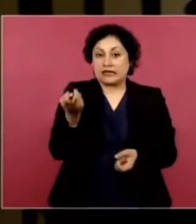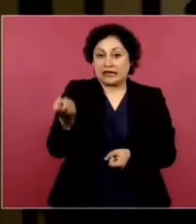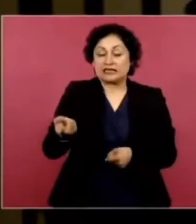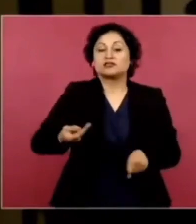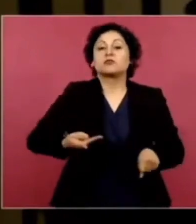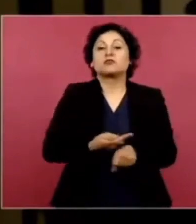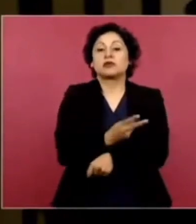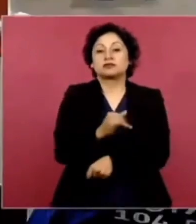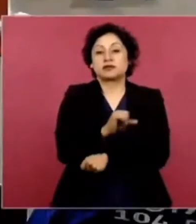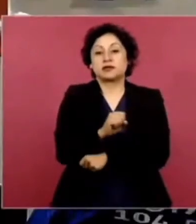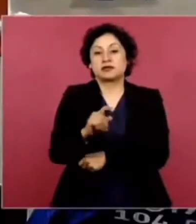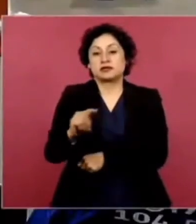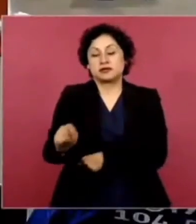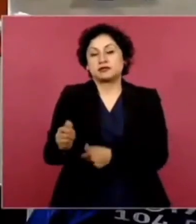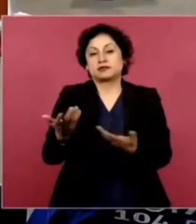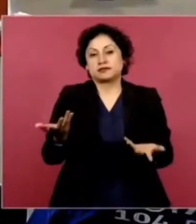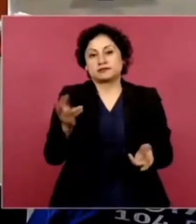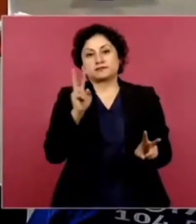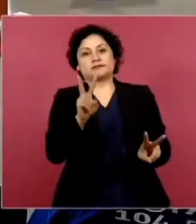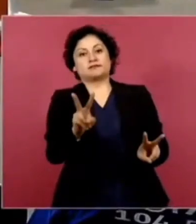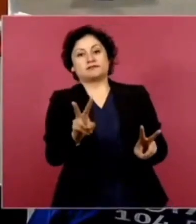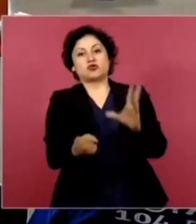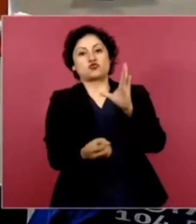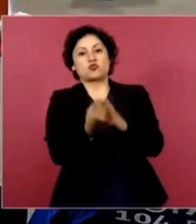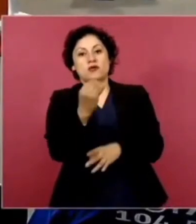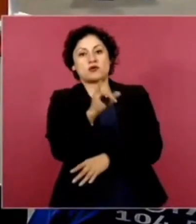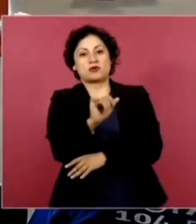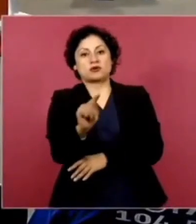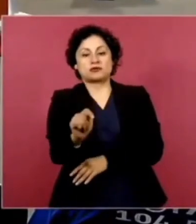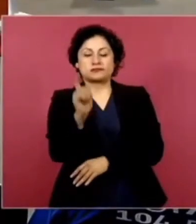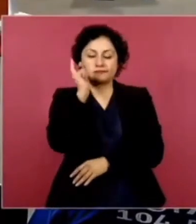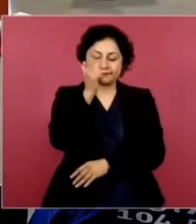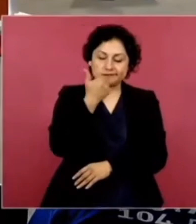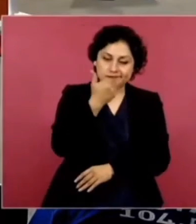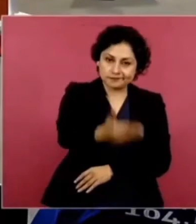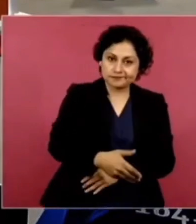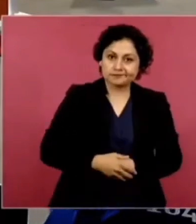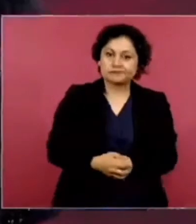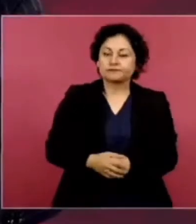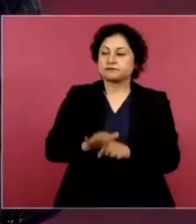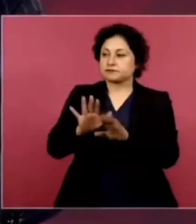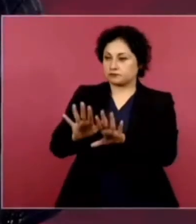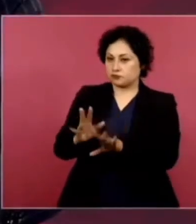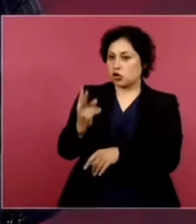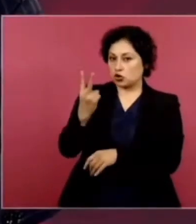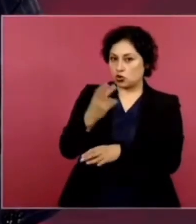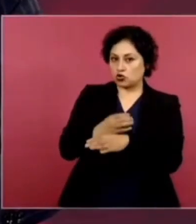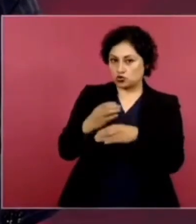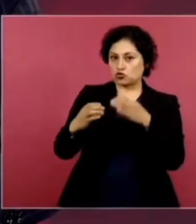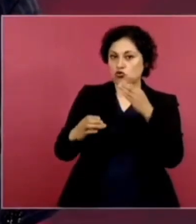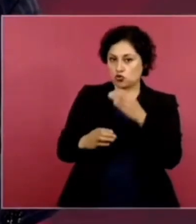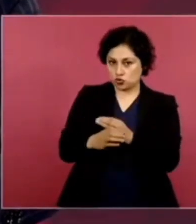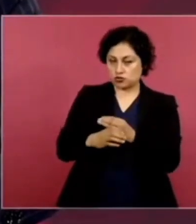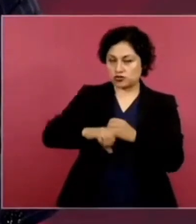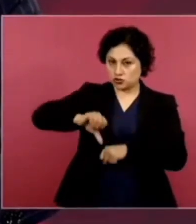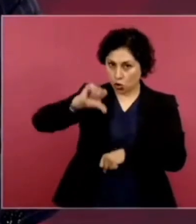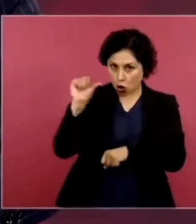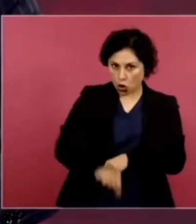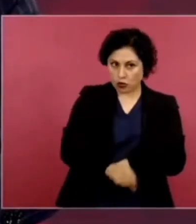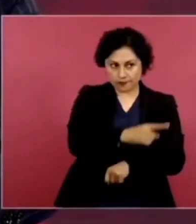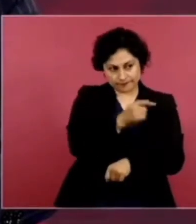interviniendo algo en el ISSSTE. Sí, las dos cosas. Hoy mismo se atiende el caso de la